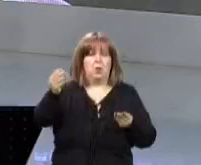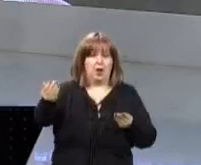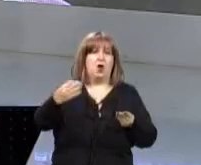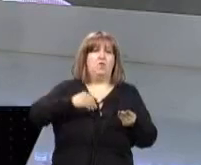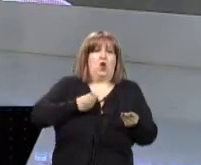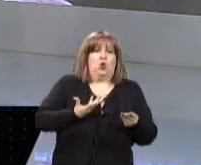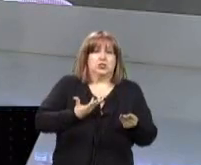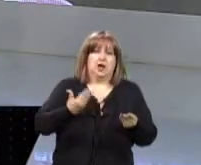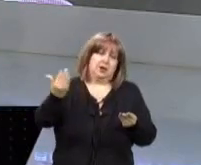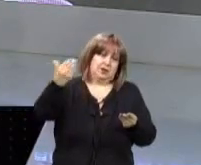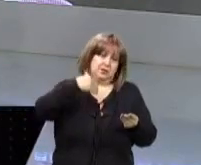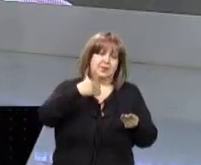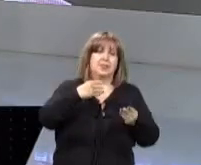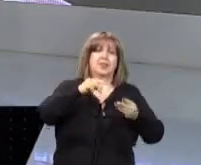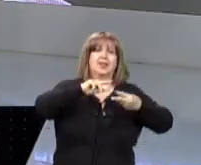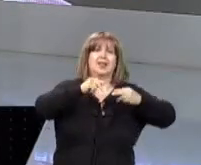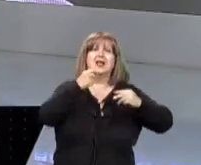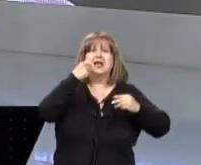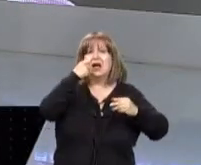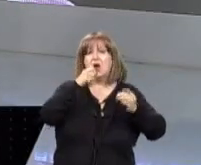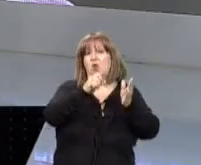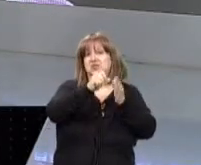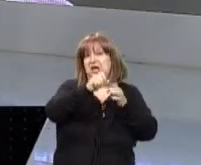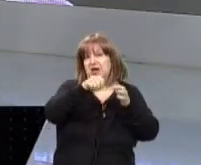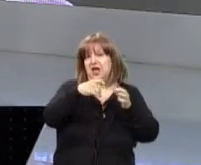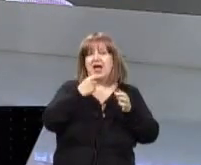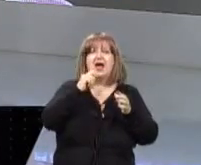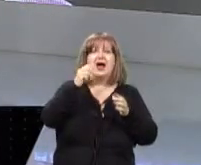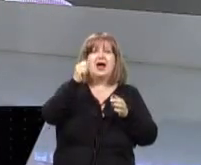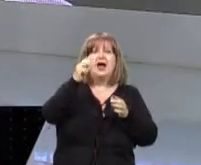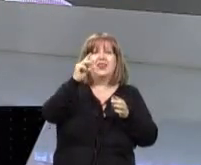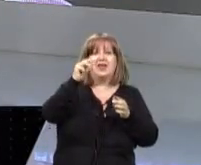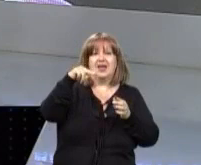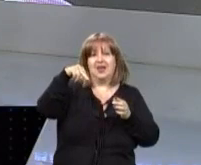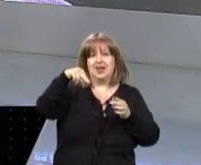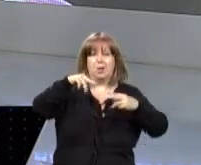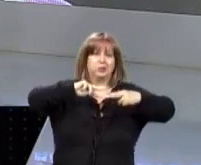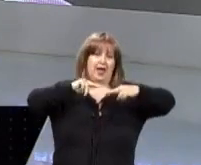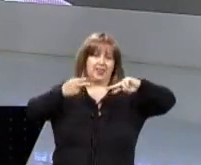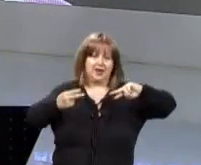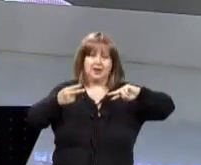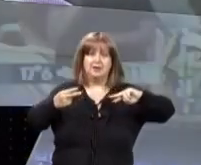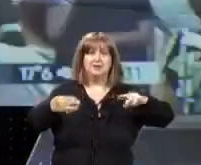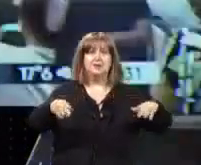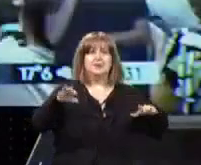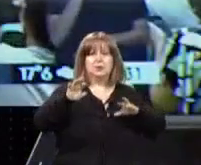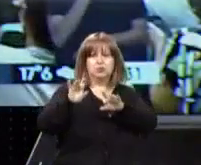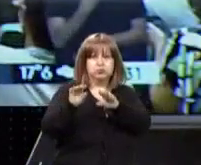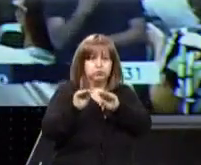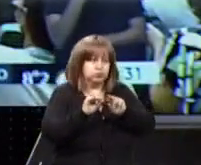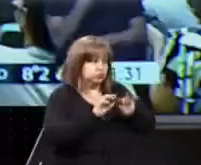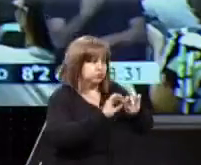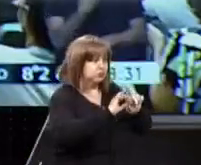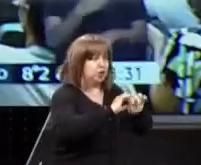registros, obviamente, o en los hospitales, digo, hay un trabajo muy interesante ahí para... Hay una investigación que hicieron en el